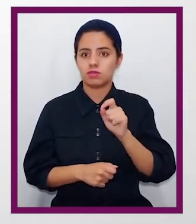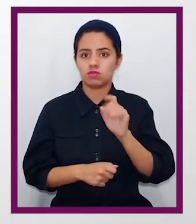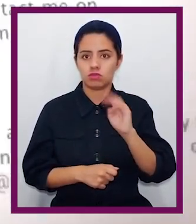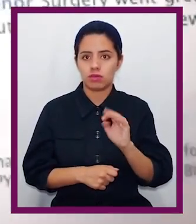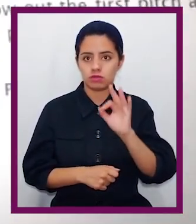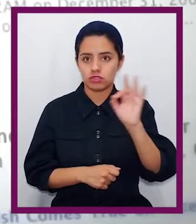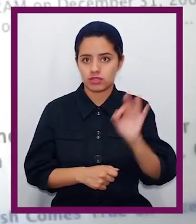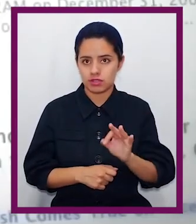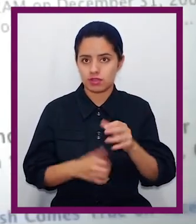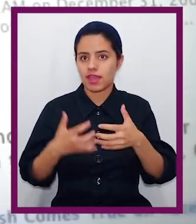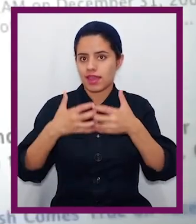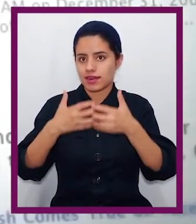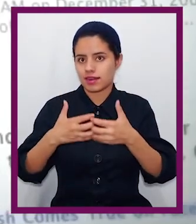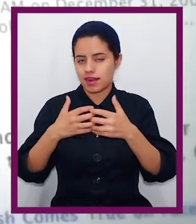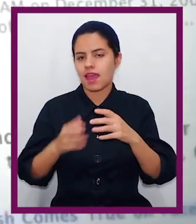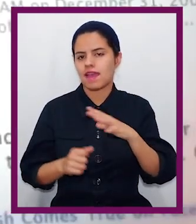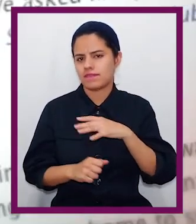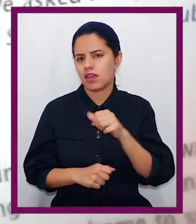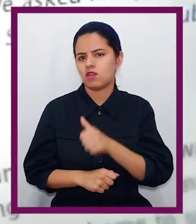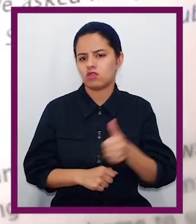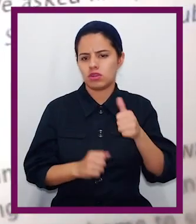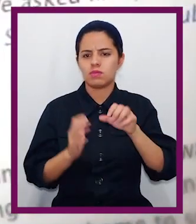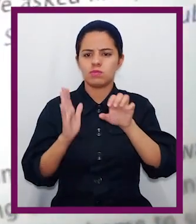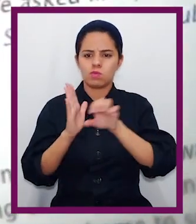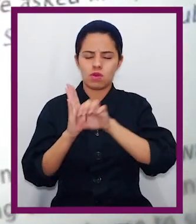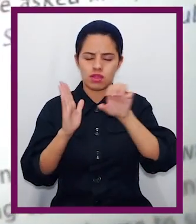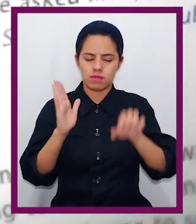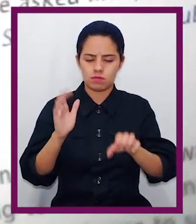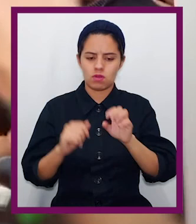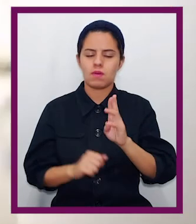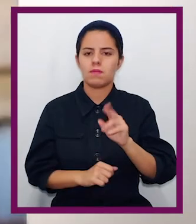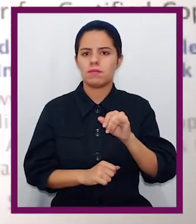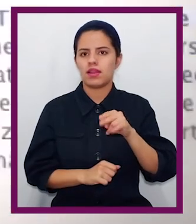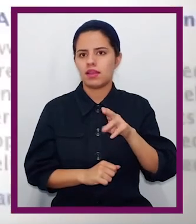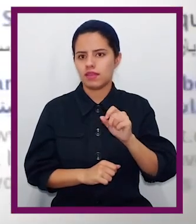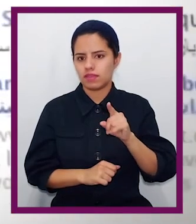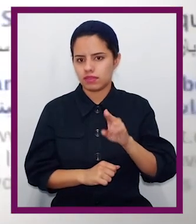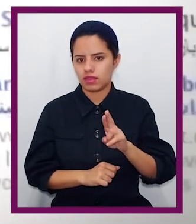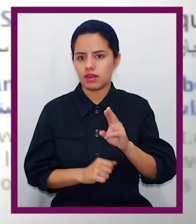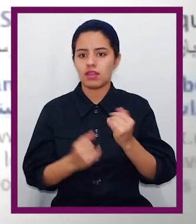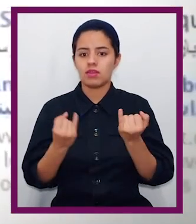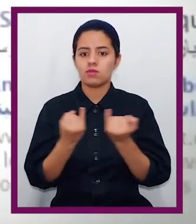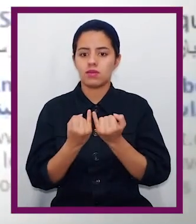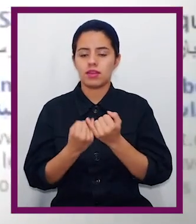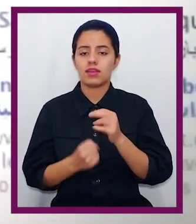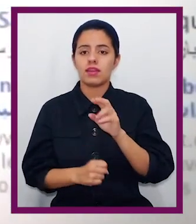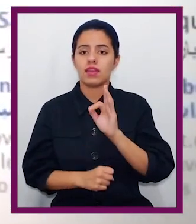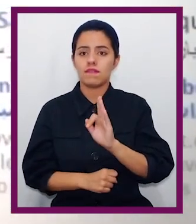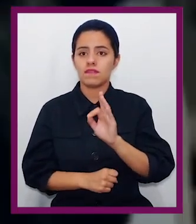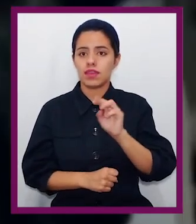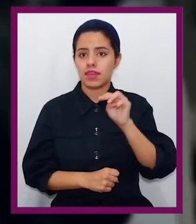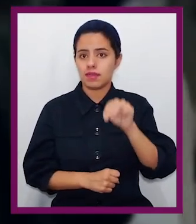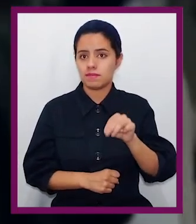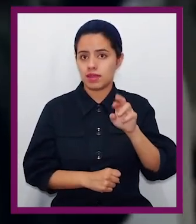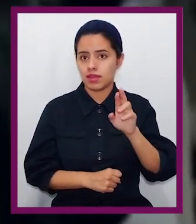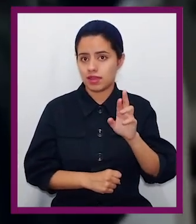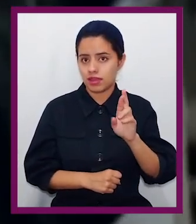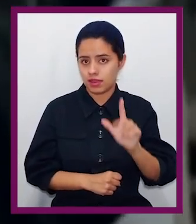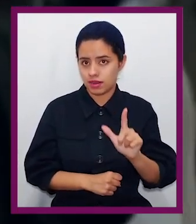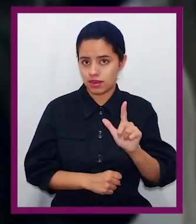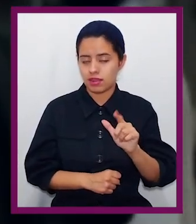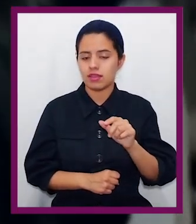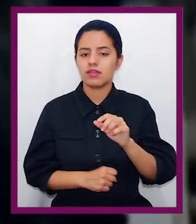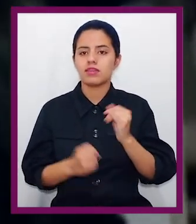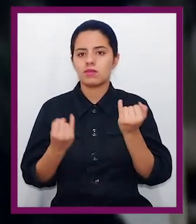de la compañía. Pero tiene otros inversionistas como Vanguard Group, BlackRock Inc., FMR LLC y T. Rowe